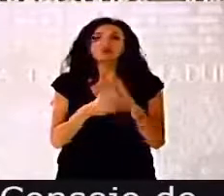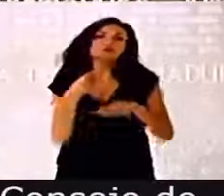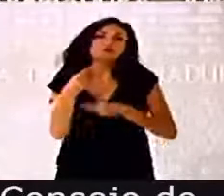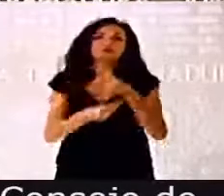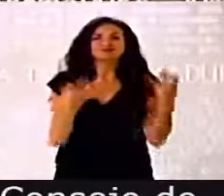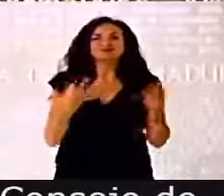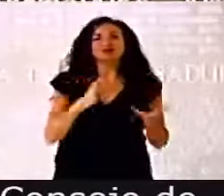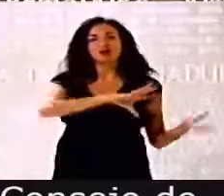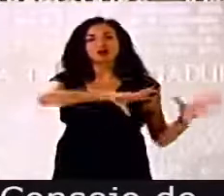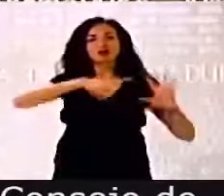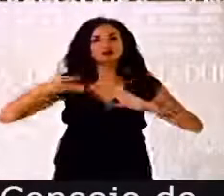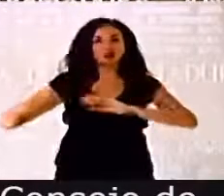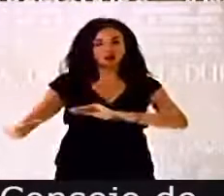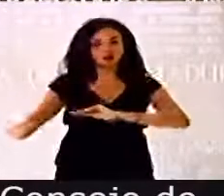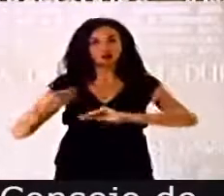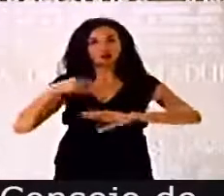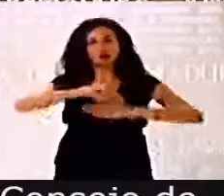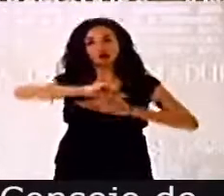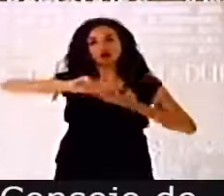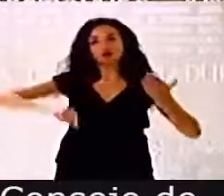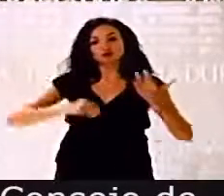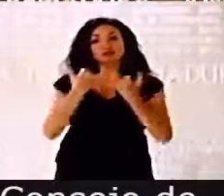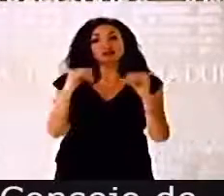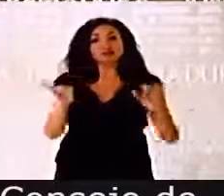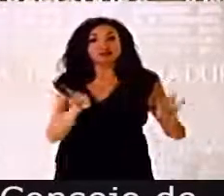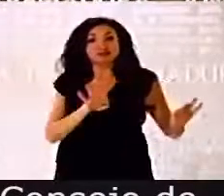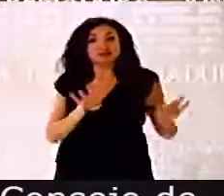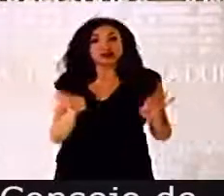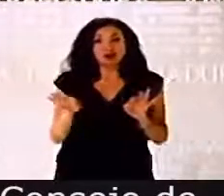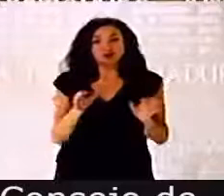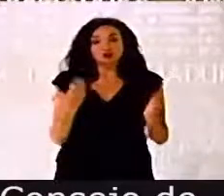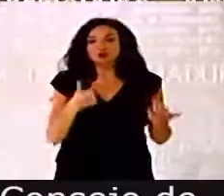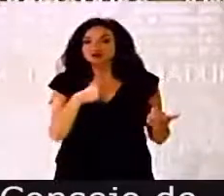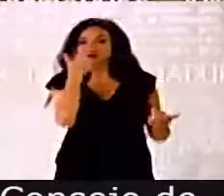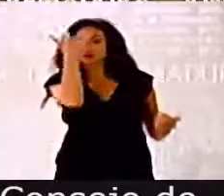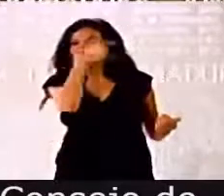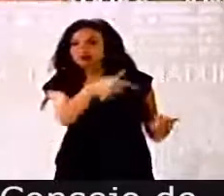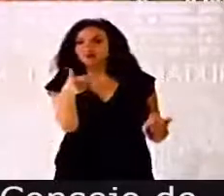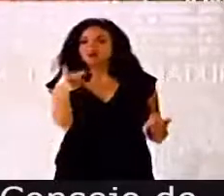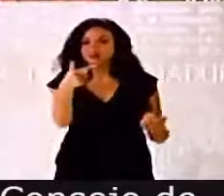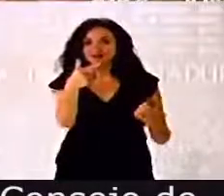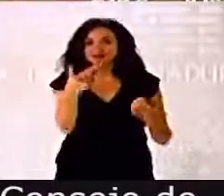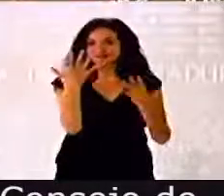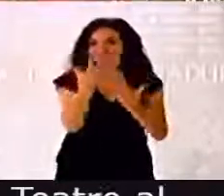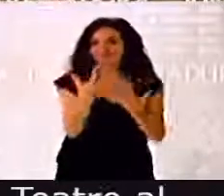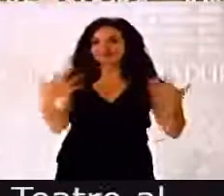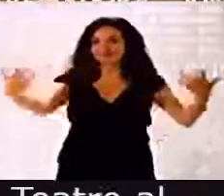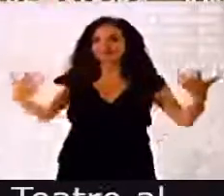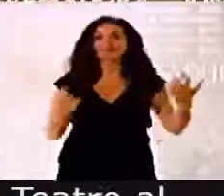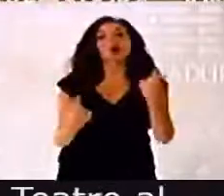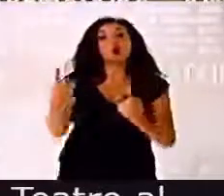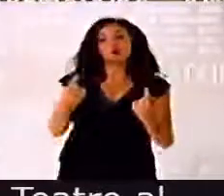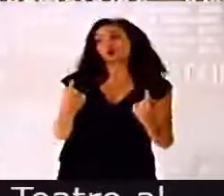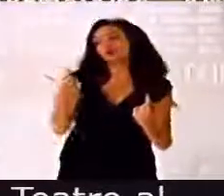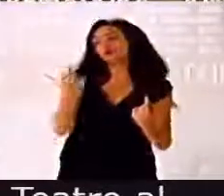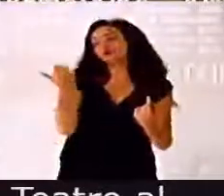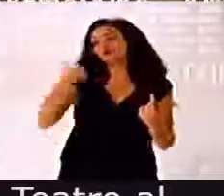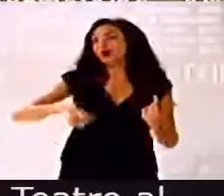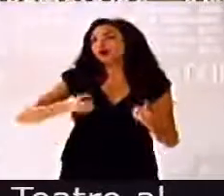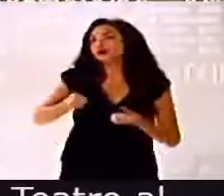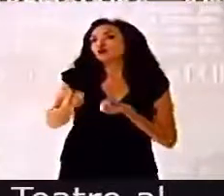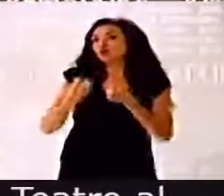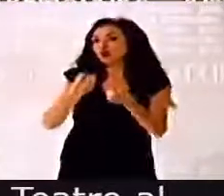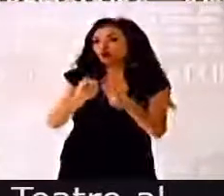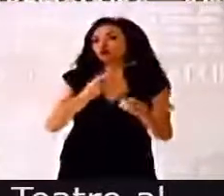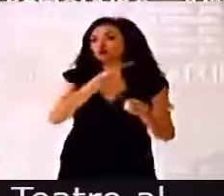adaptación en el contrato del Festival de Teatro, una vez que ya han conocido ustedes, aunque algunos de ustedes ya lo avanzaron con